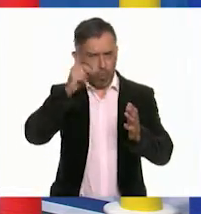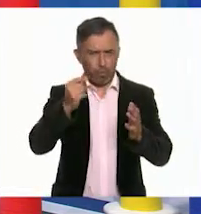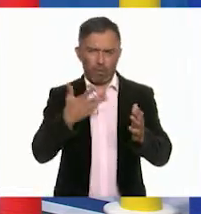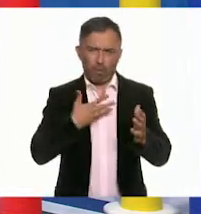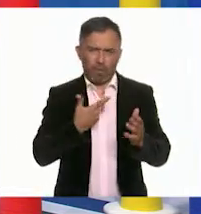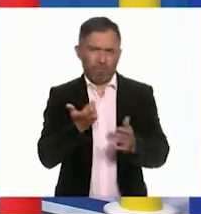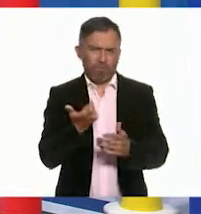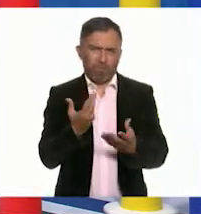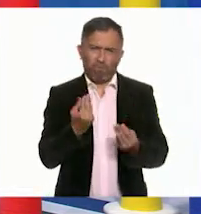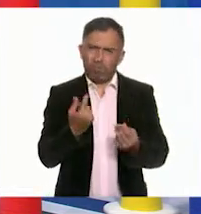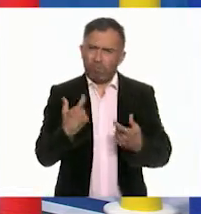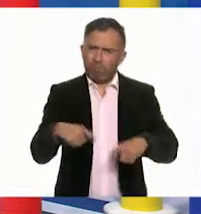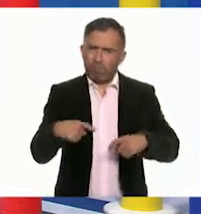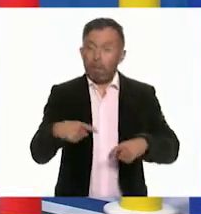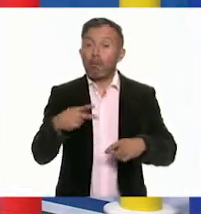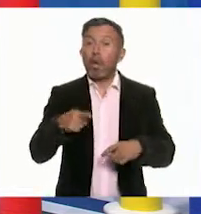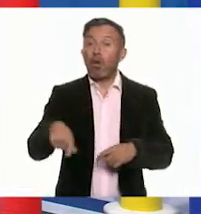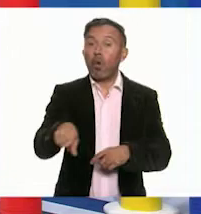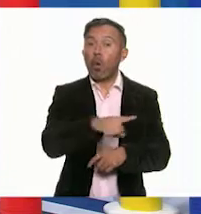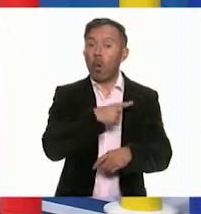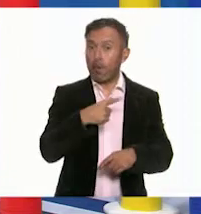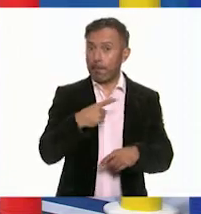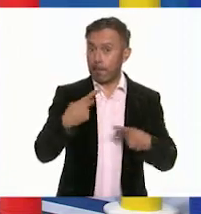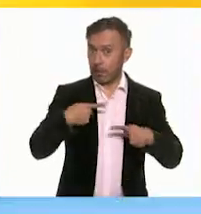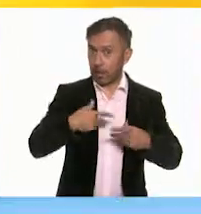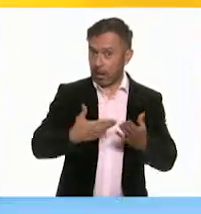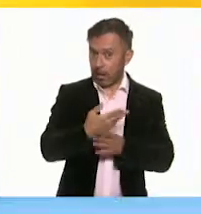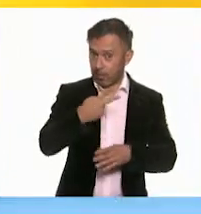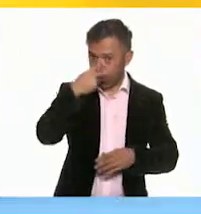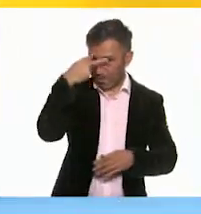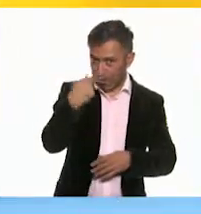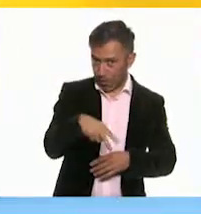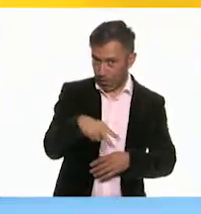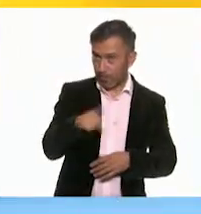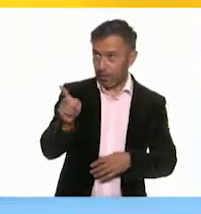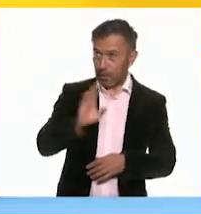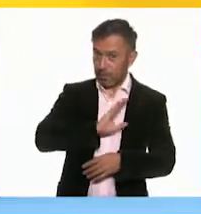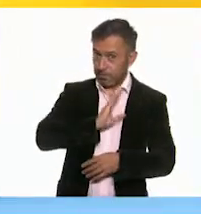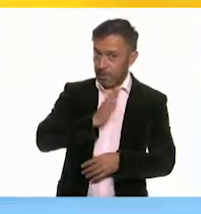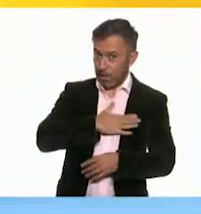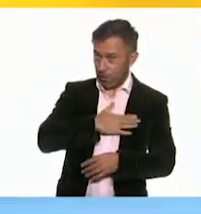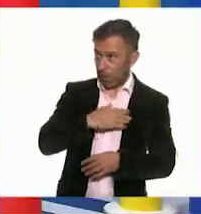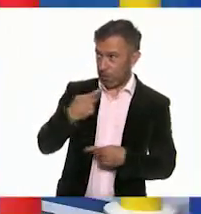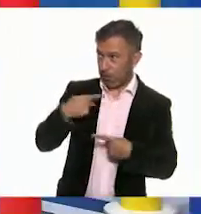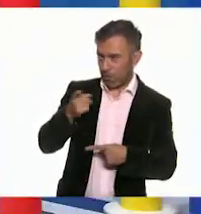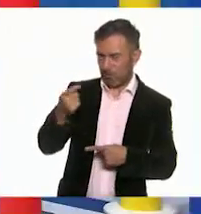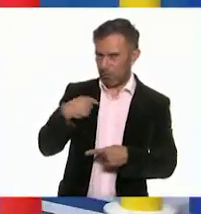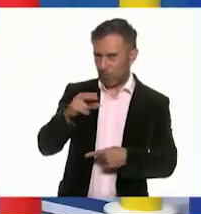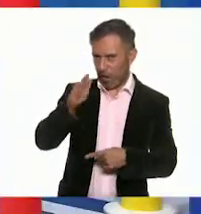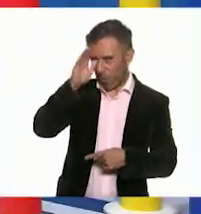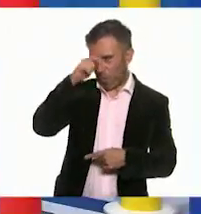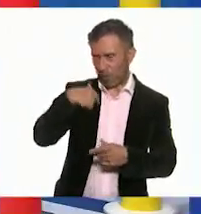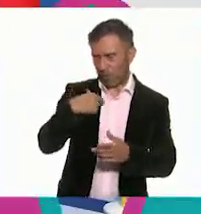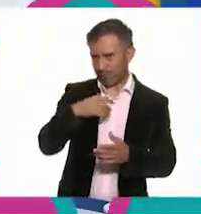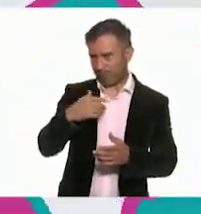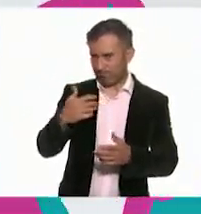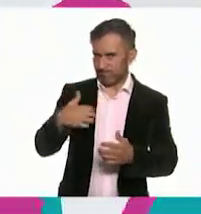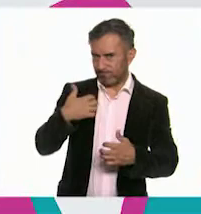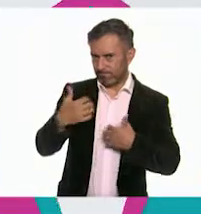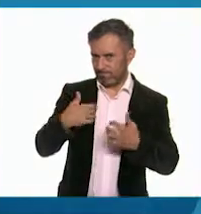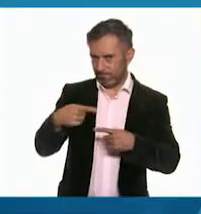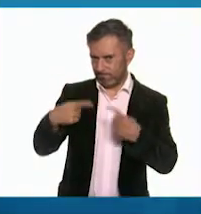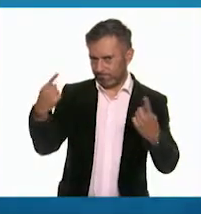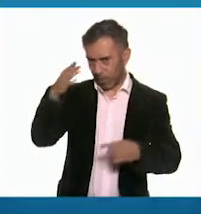criollos estaban inconformes con los españoles peninsulares. Vaya, bastante interesante. Ahora vayamos con los